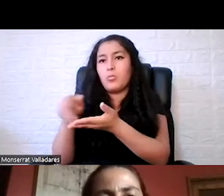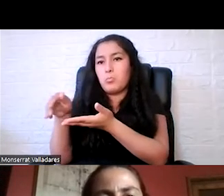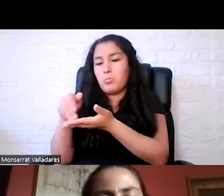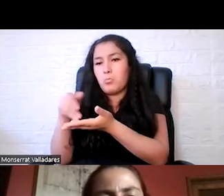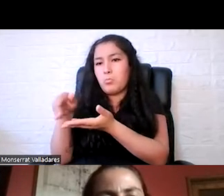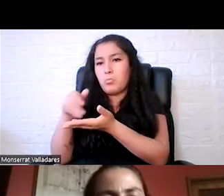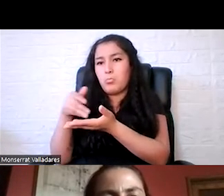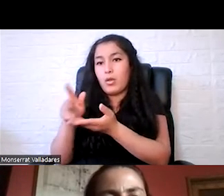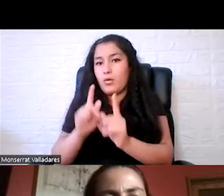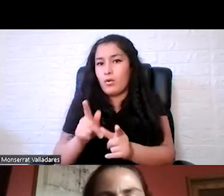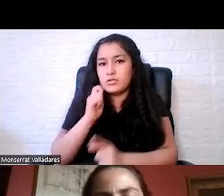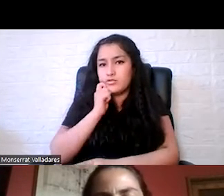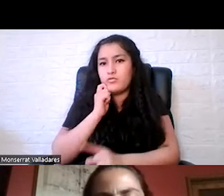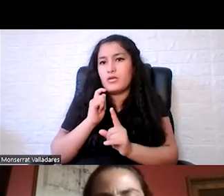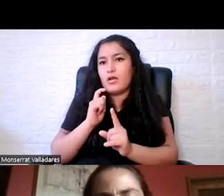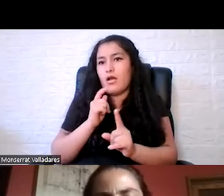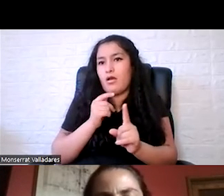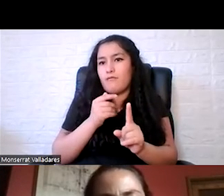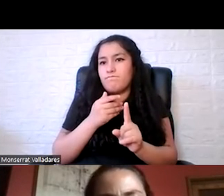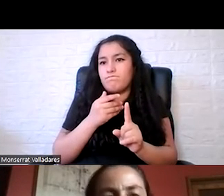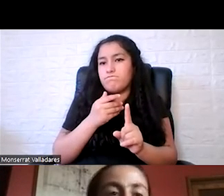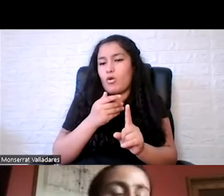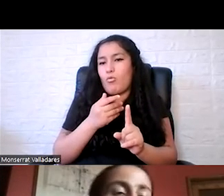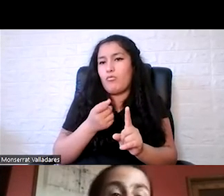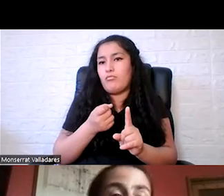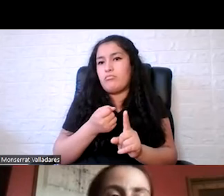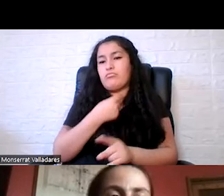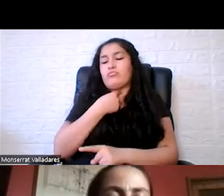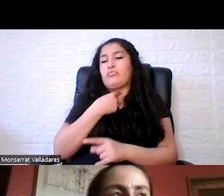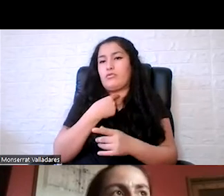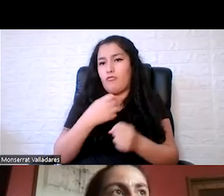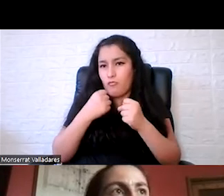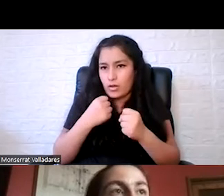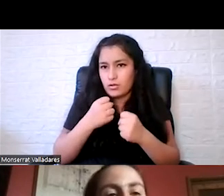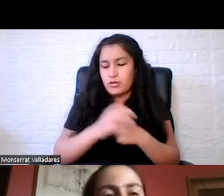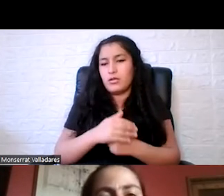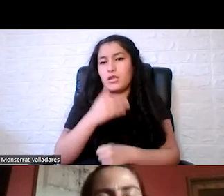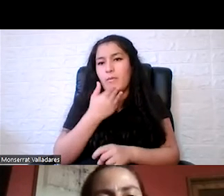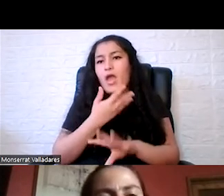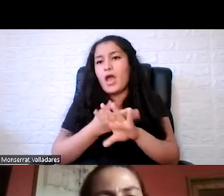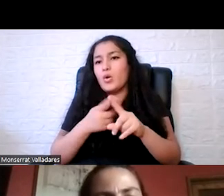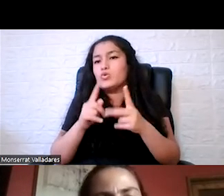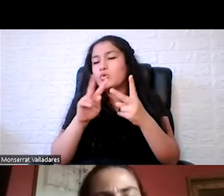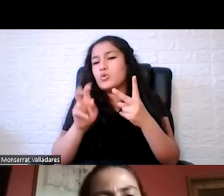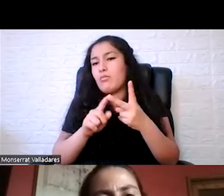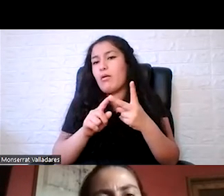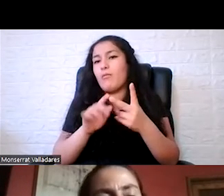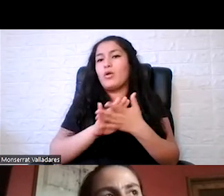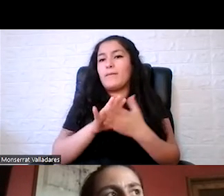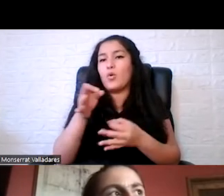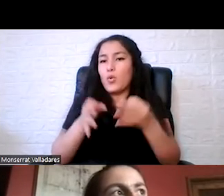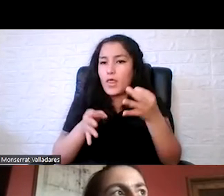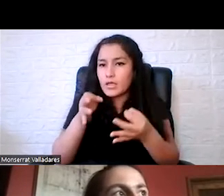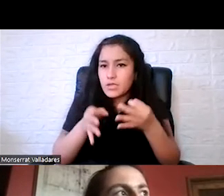obviamente que ahí hay una violencia grande. Y bueno, y también hay temas también como de judicialización, ¿no es cierto? Por ejemplo, en el